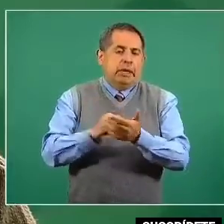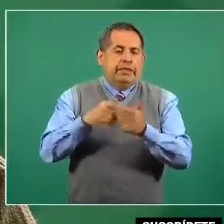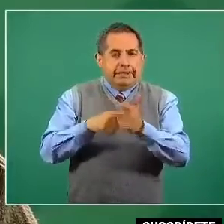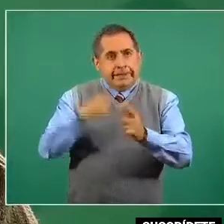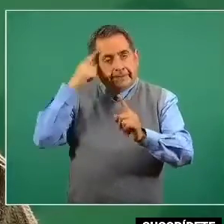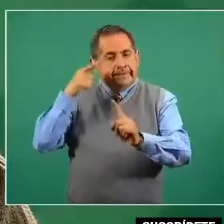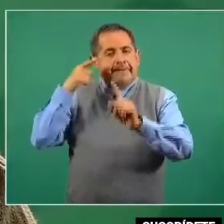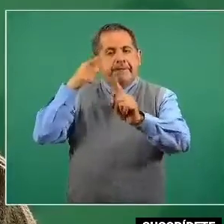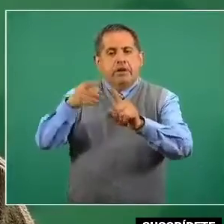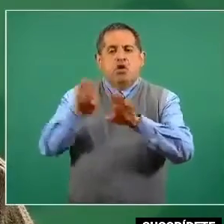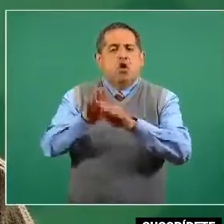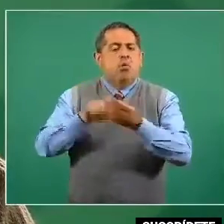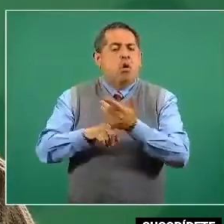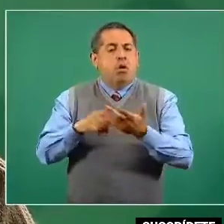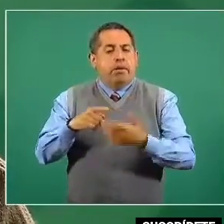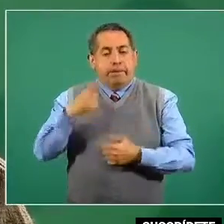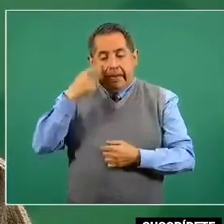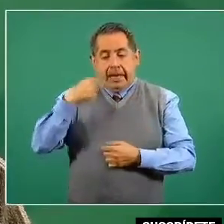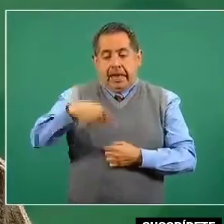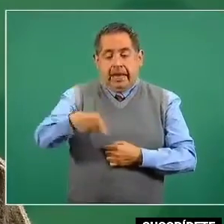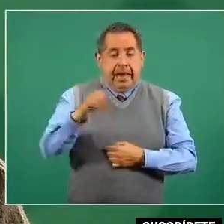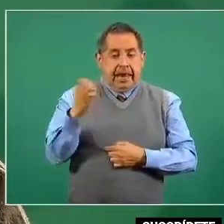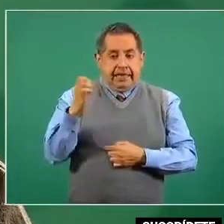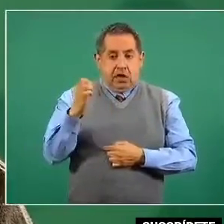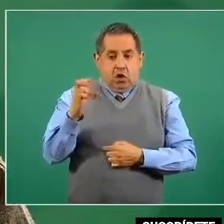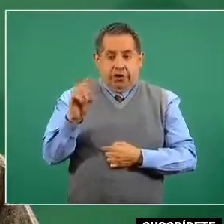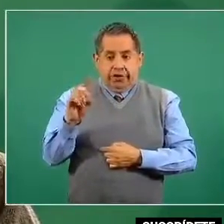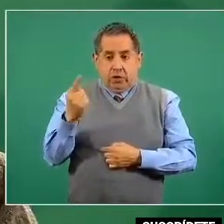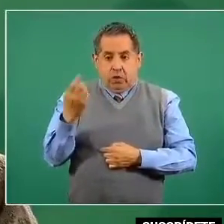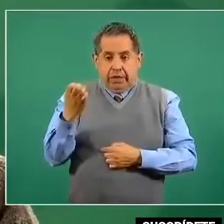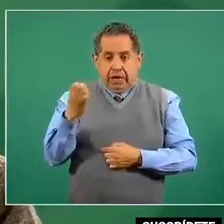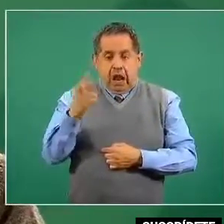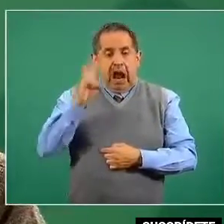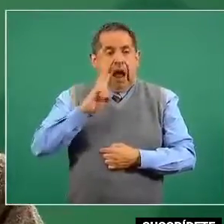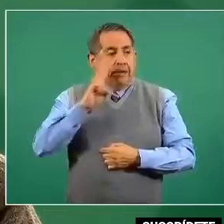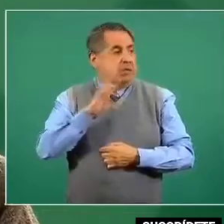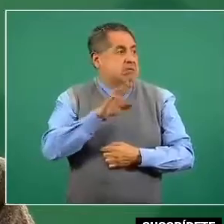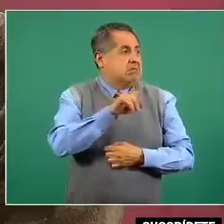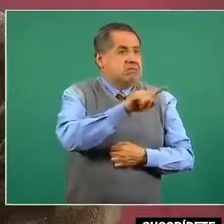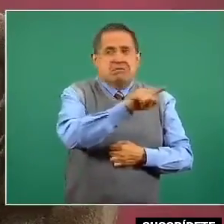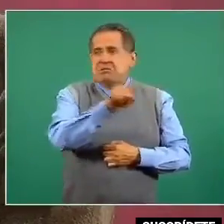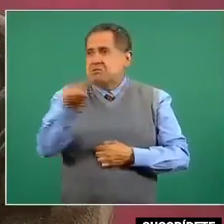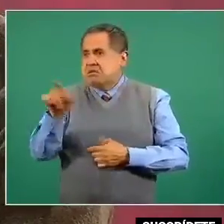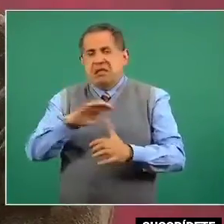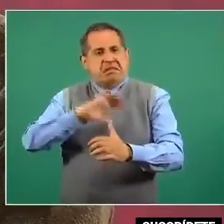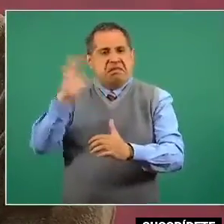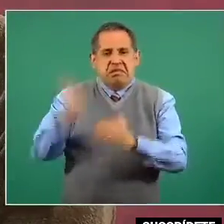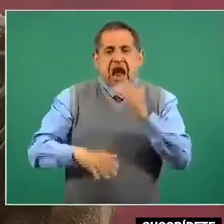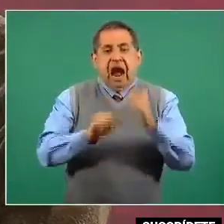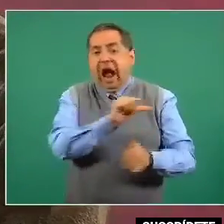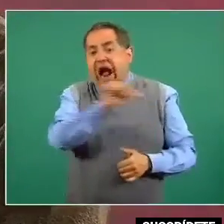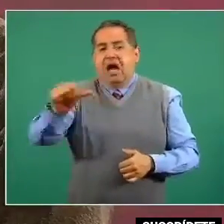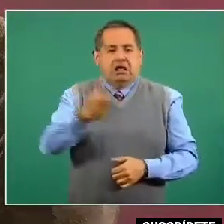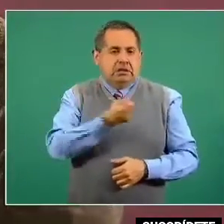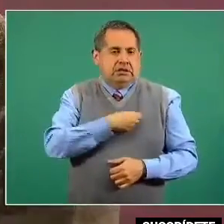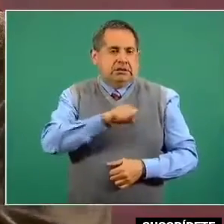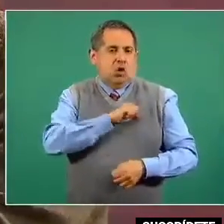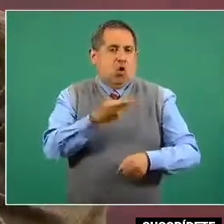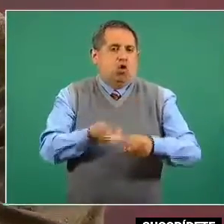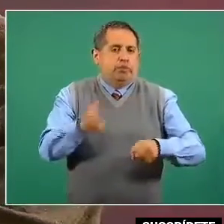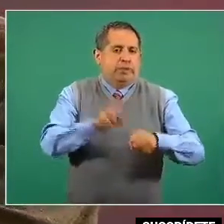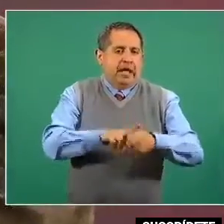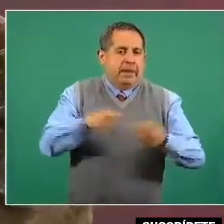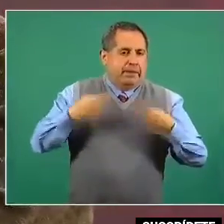meta trazada, que es al final de enero, en el 31 de enero, haber vacunado a todo el personal de salud, con lo cual ya